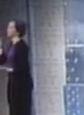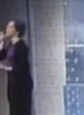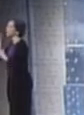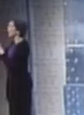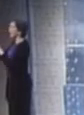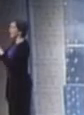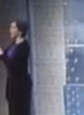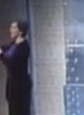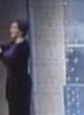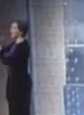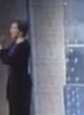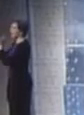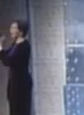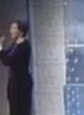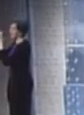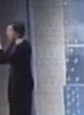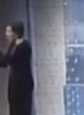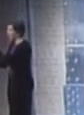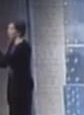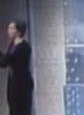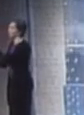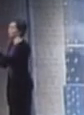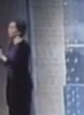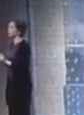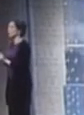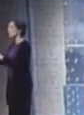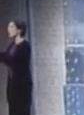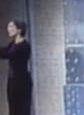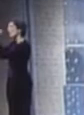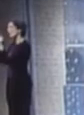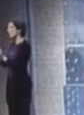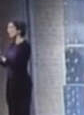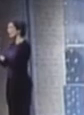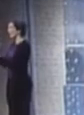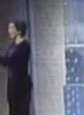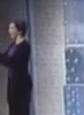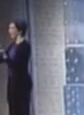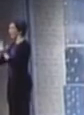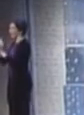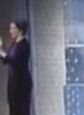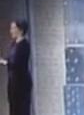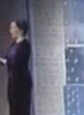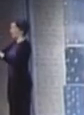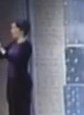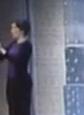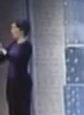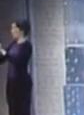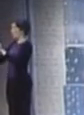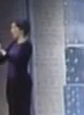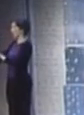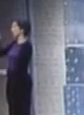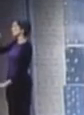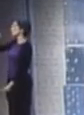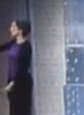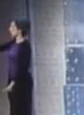hablo de todas estas nuevas formas de relación, como la web, que ahora es 3.0, ya vamos